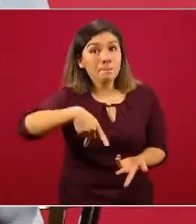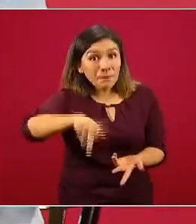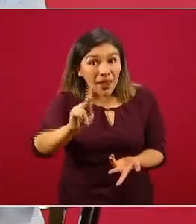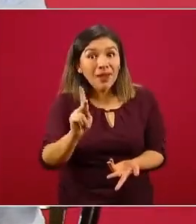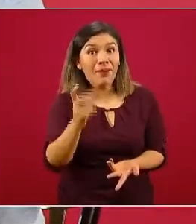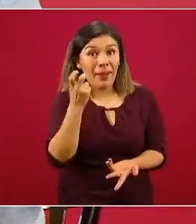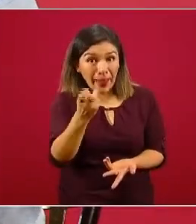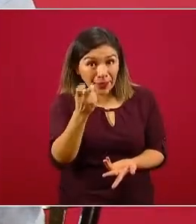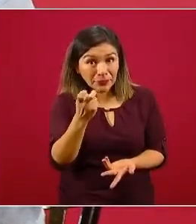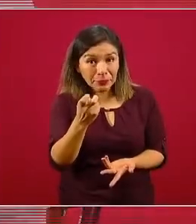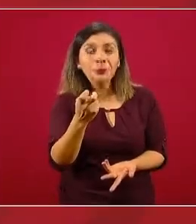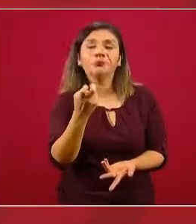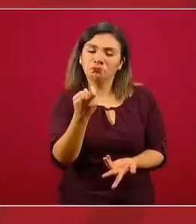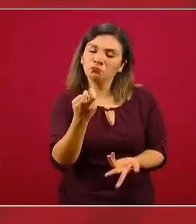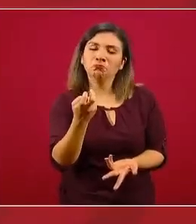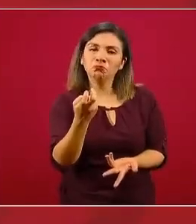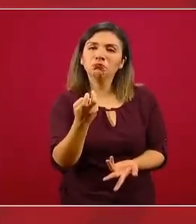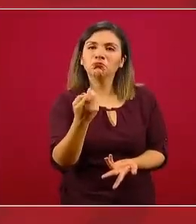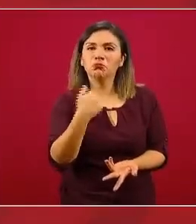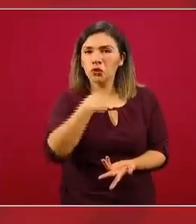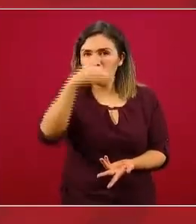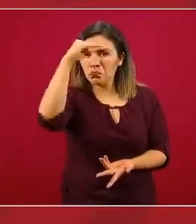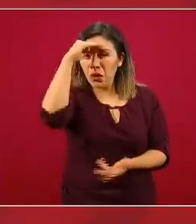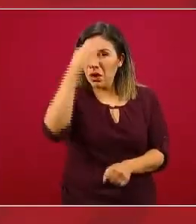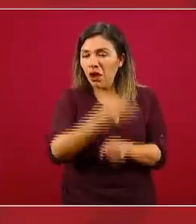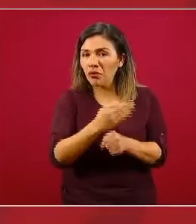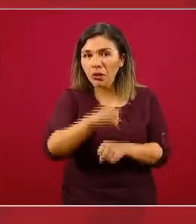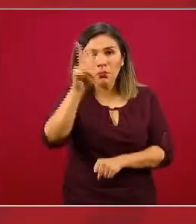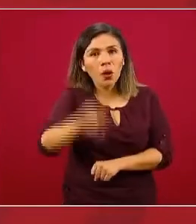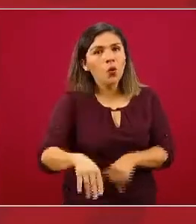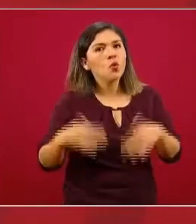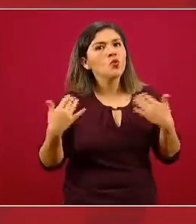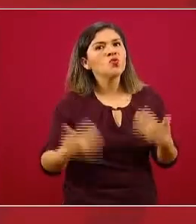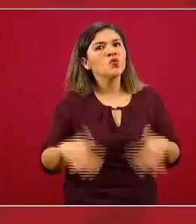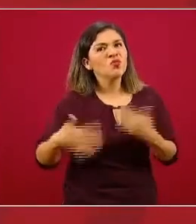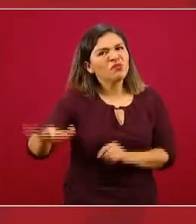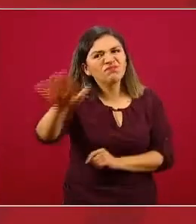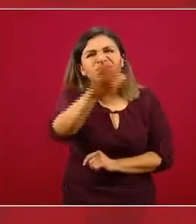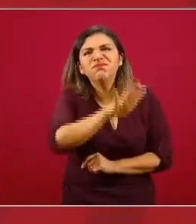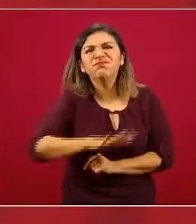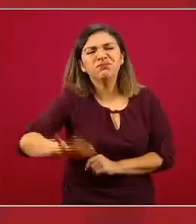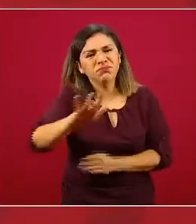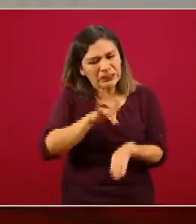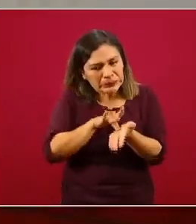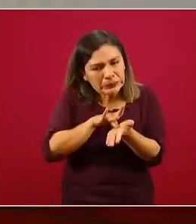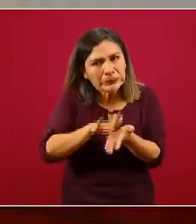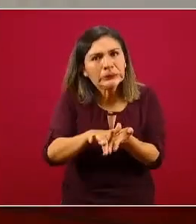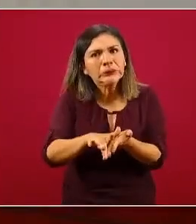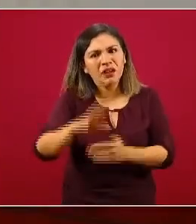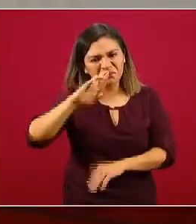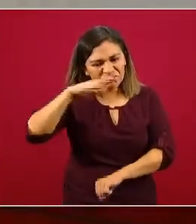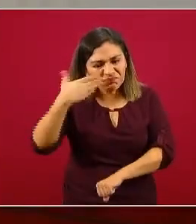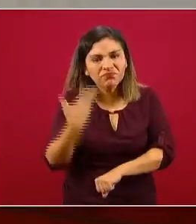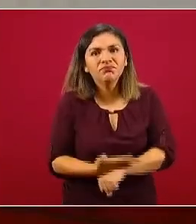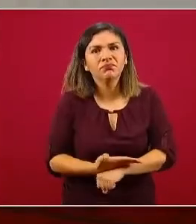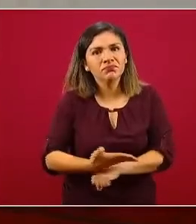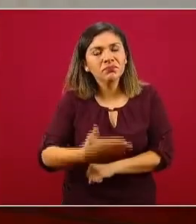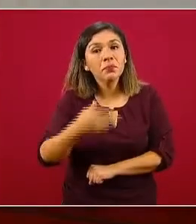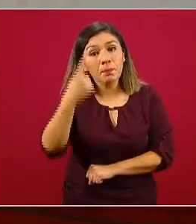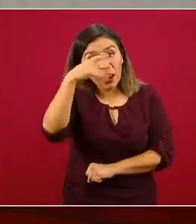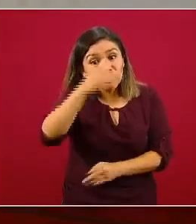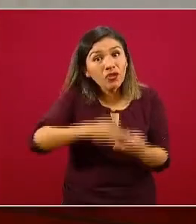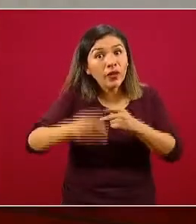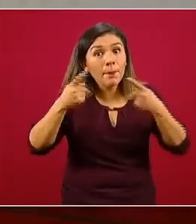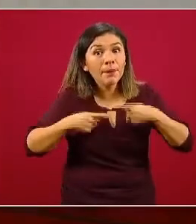y por eso consideramos que es heroico el gesto de solidaridad y de responsabilidad del